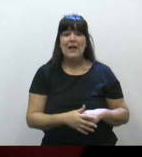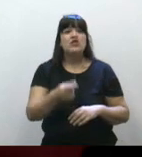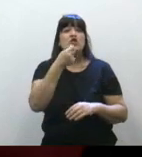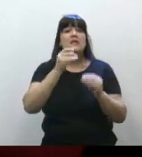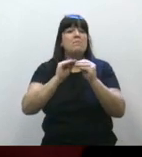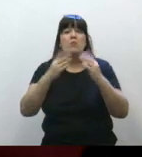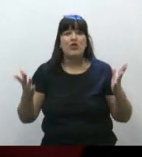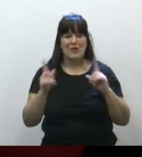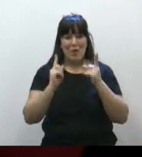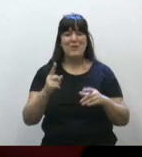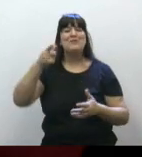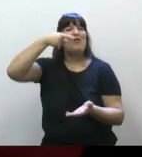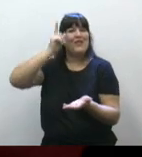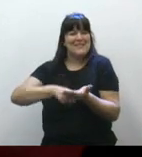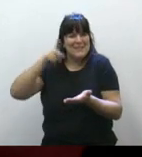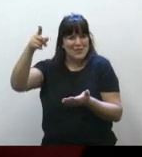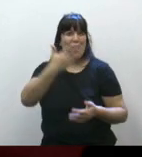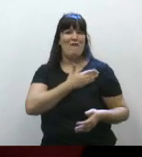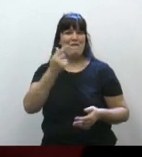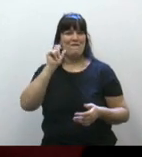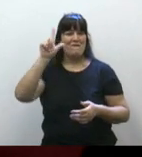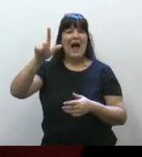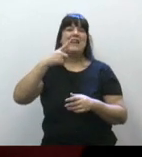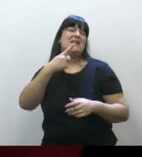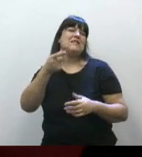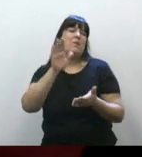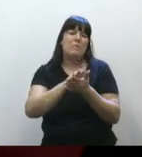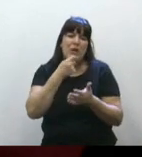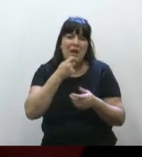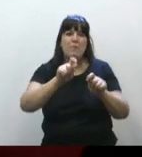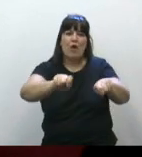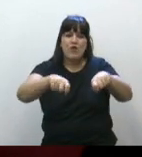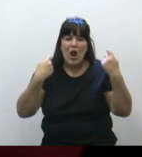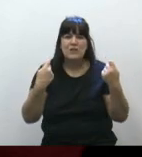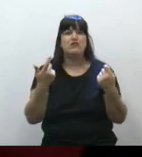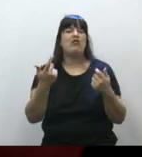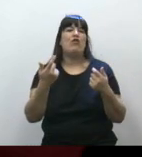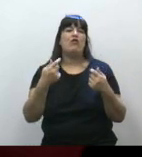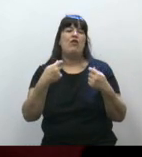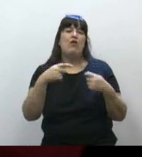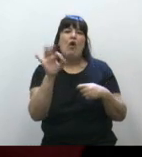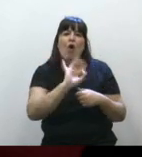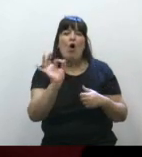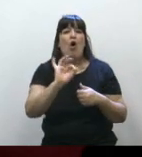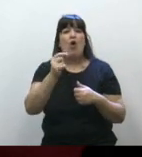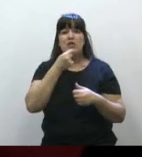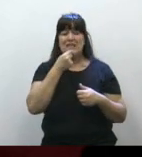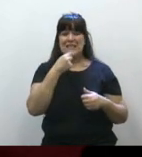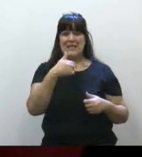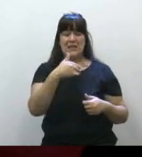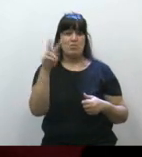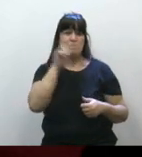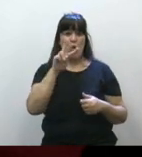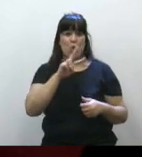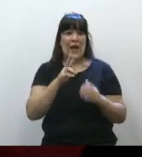como analiza el caso falta de violación o de riego de la vida de la de la